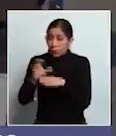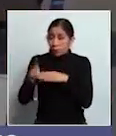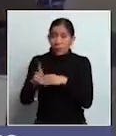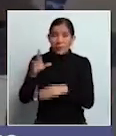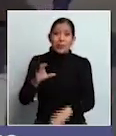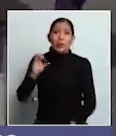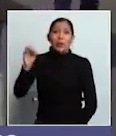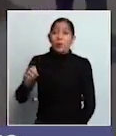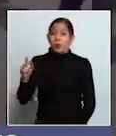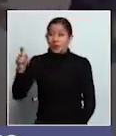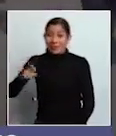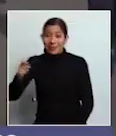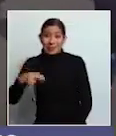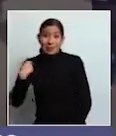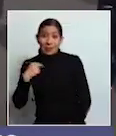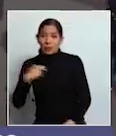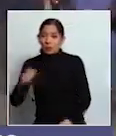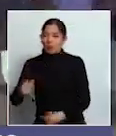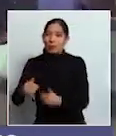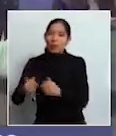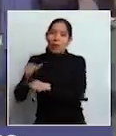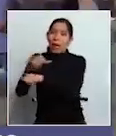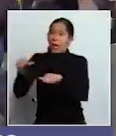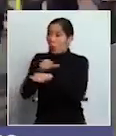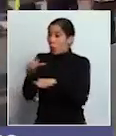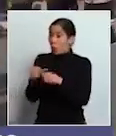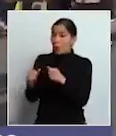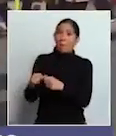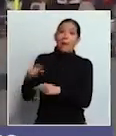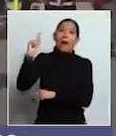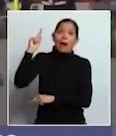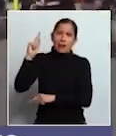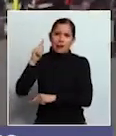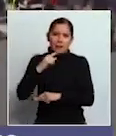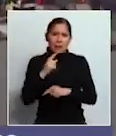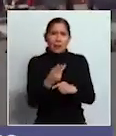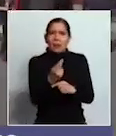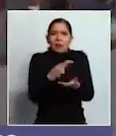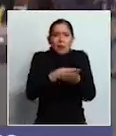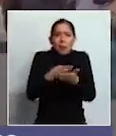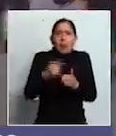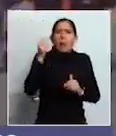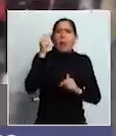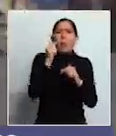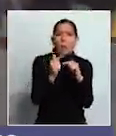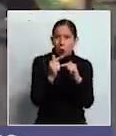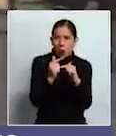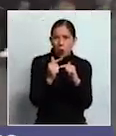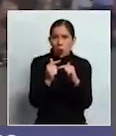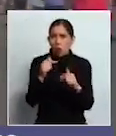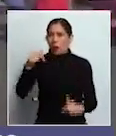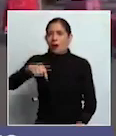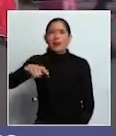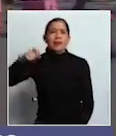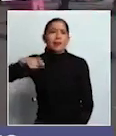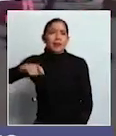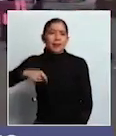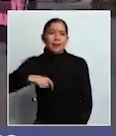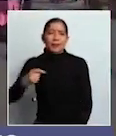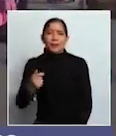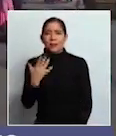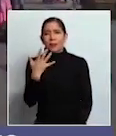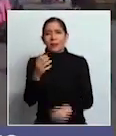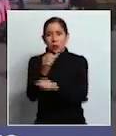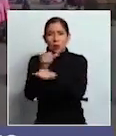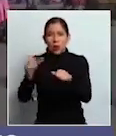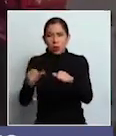de lo que nosotros necesitamos. El POA es muy poco lo que está en el día. Pues nosotros tenemos 5 aulas. Imagínense, va a ser de aquí a